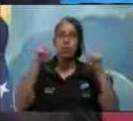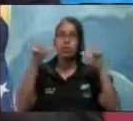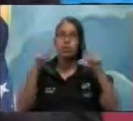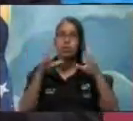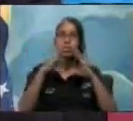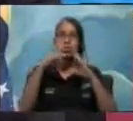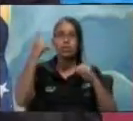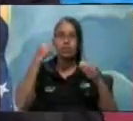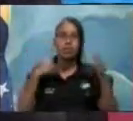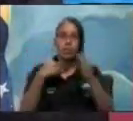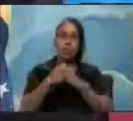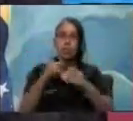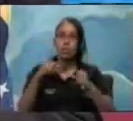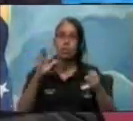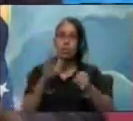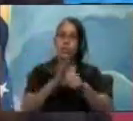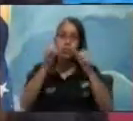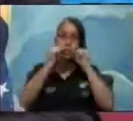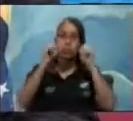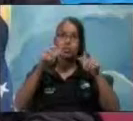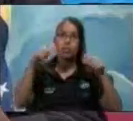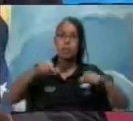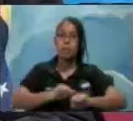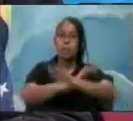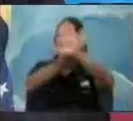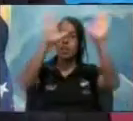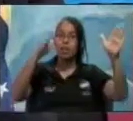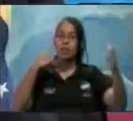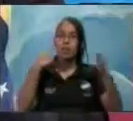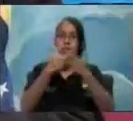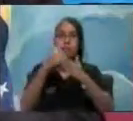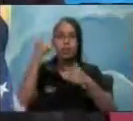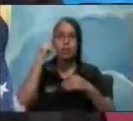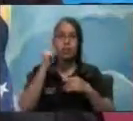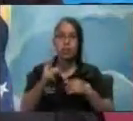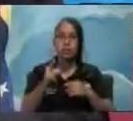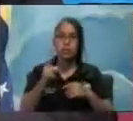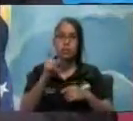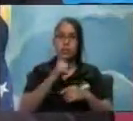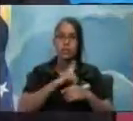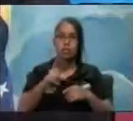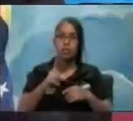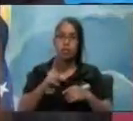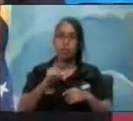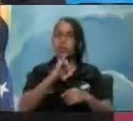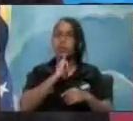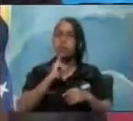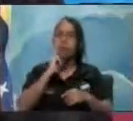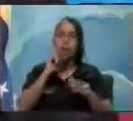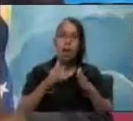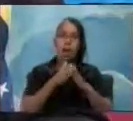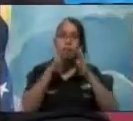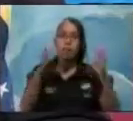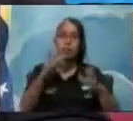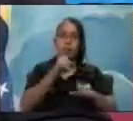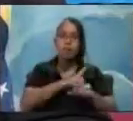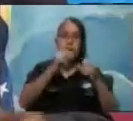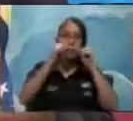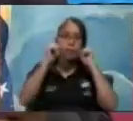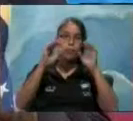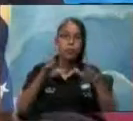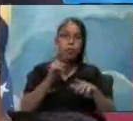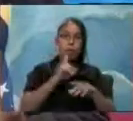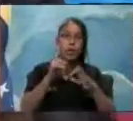una puerta a una bendición. En esta mañana cerra una puerta para que usted no niegue al santo Israel, sino que abra esta portal de bendición.